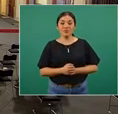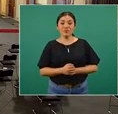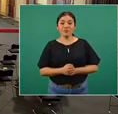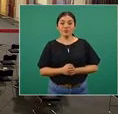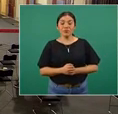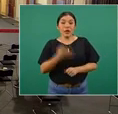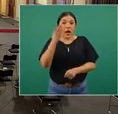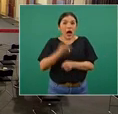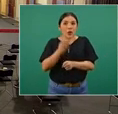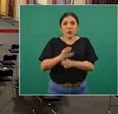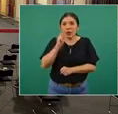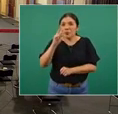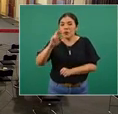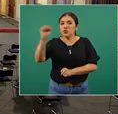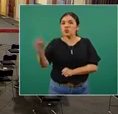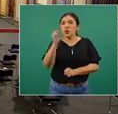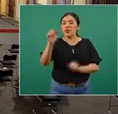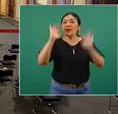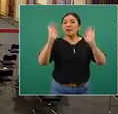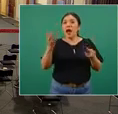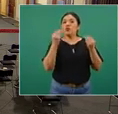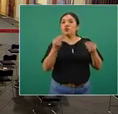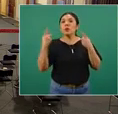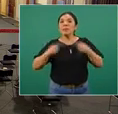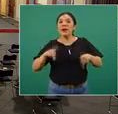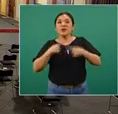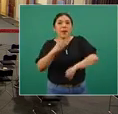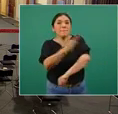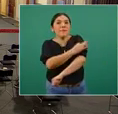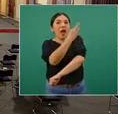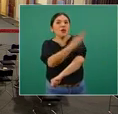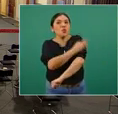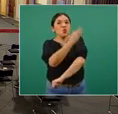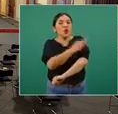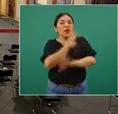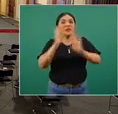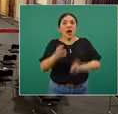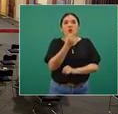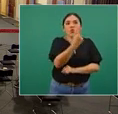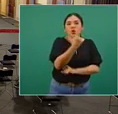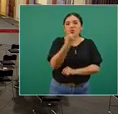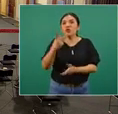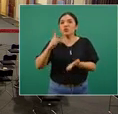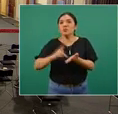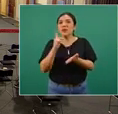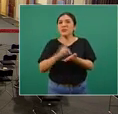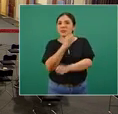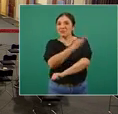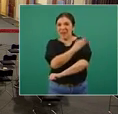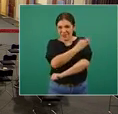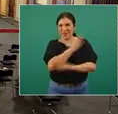ya, afortunadamente, personas vacunadas ya prácticamente con las segundas dosis,